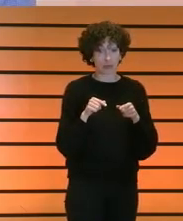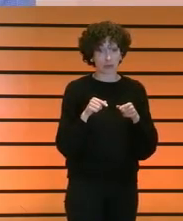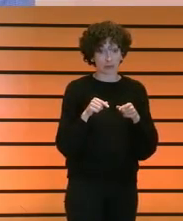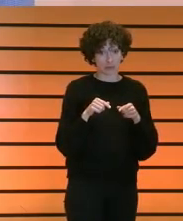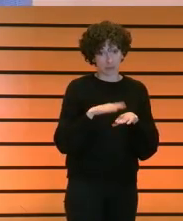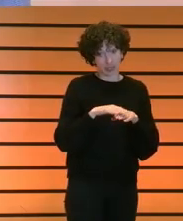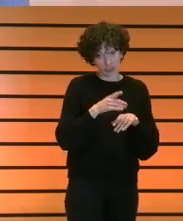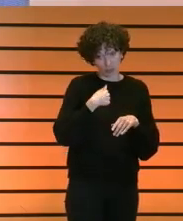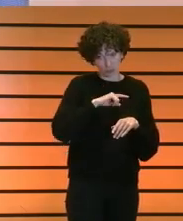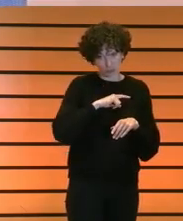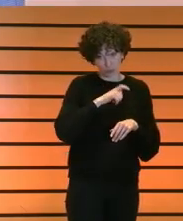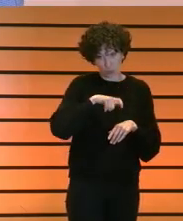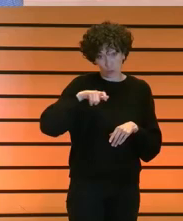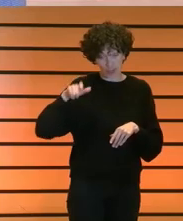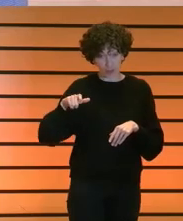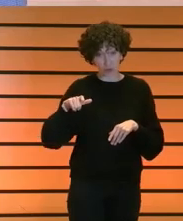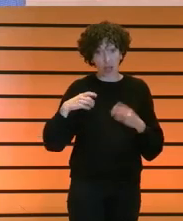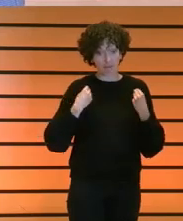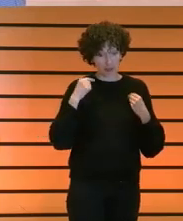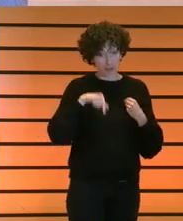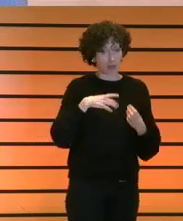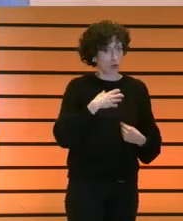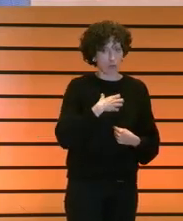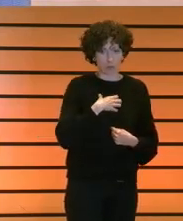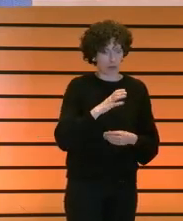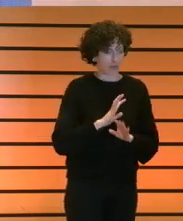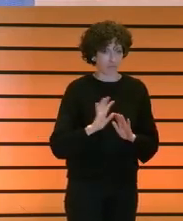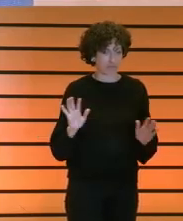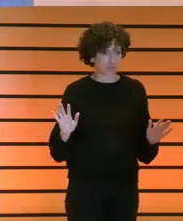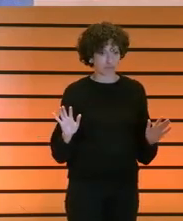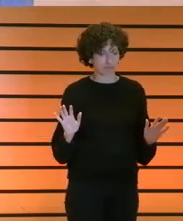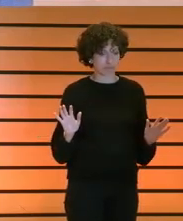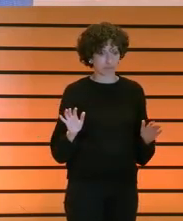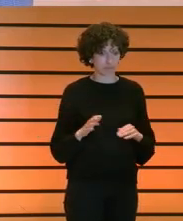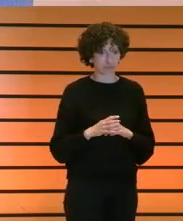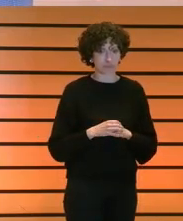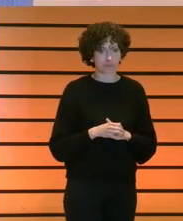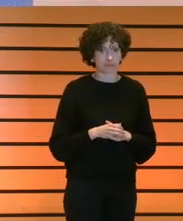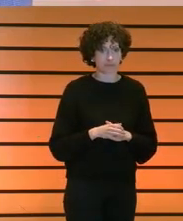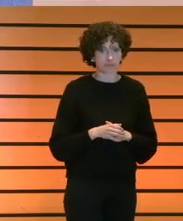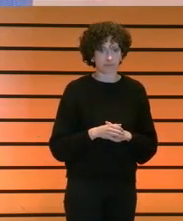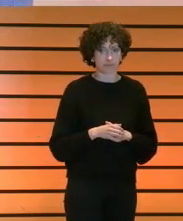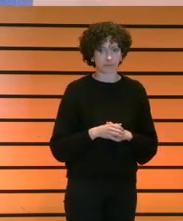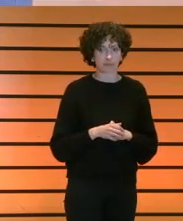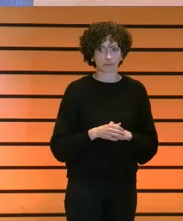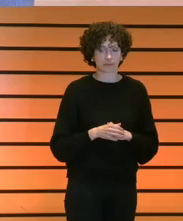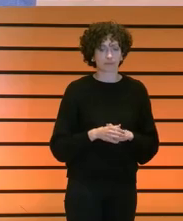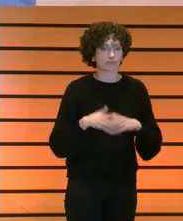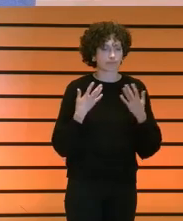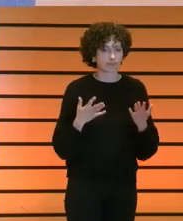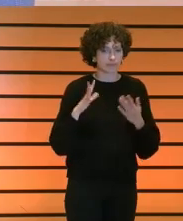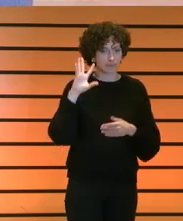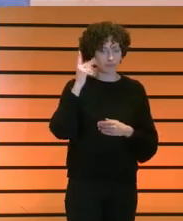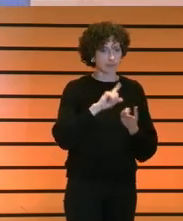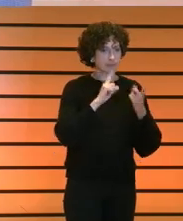humana deje de ser así, deje de ser viable para que el ser humano pueda habitar en ella, en este planeta. El cambio